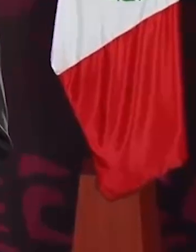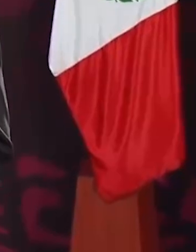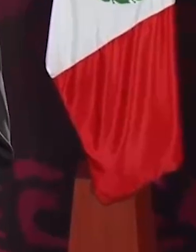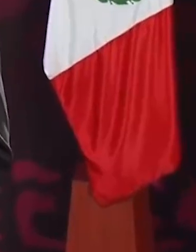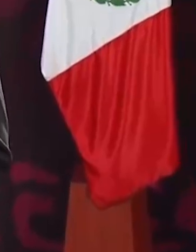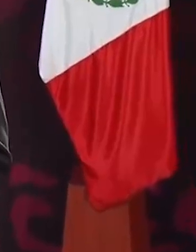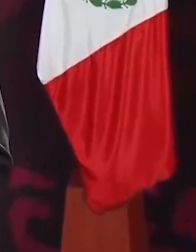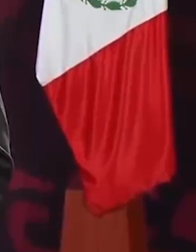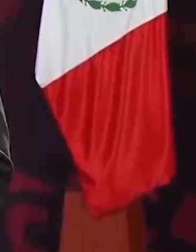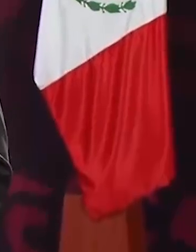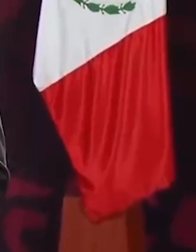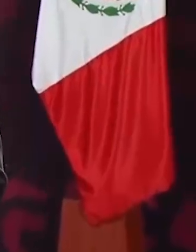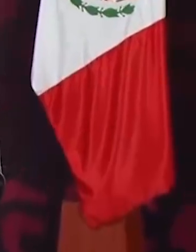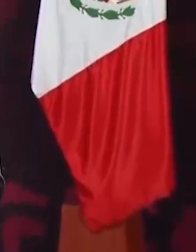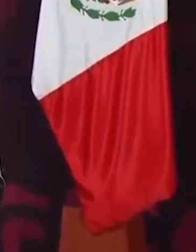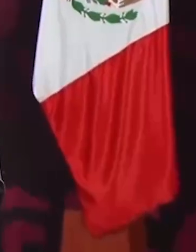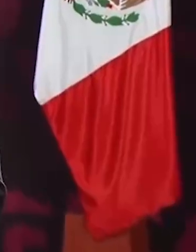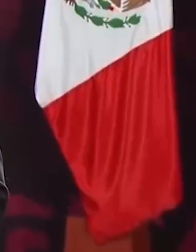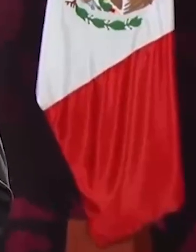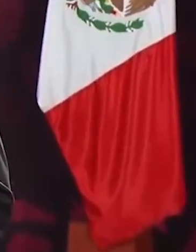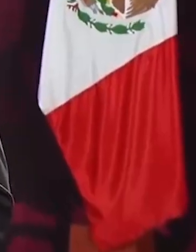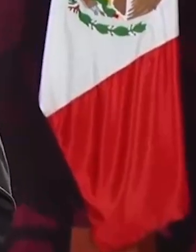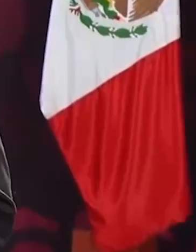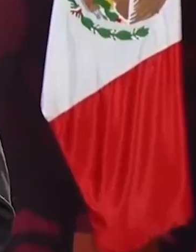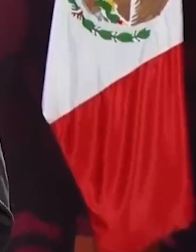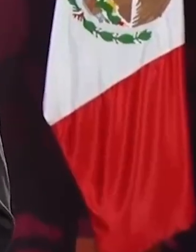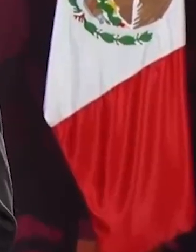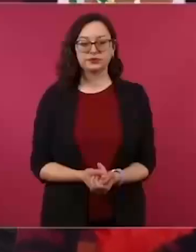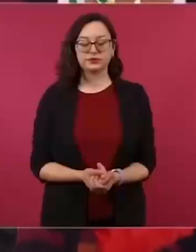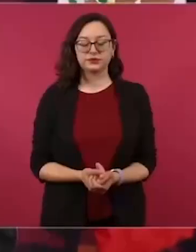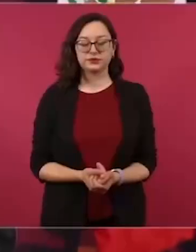la actitud de nuestro pueblo.